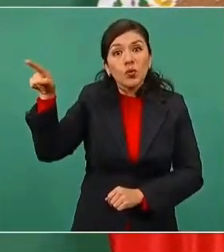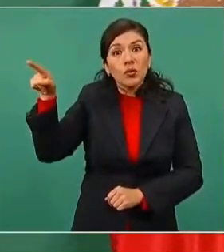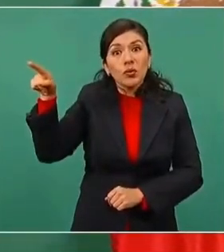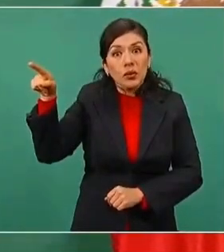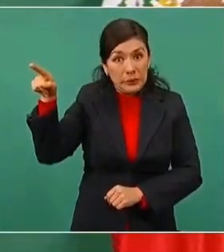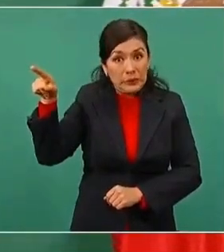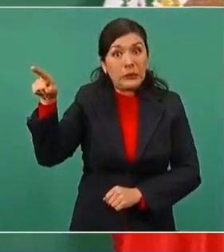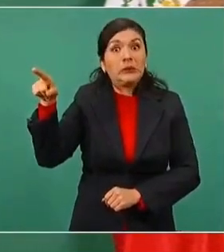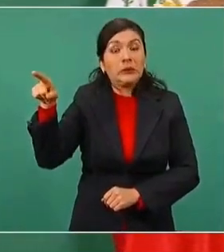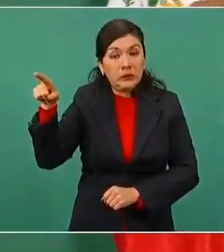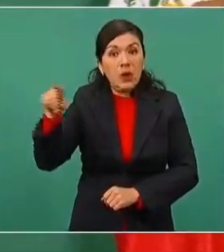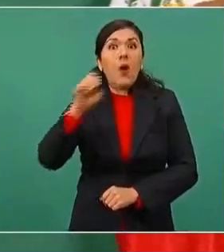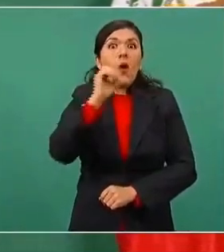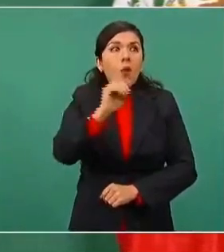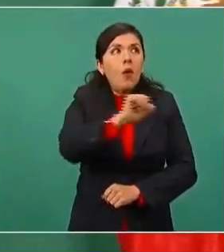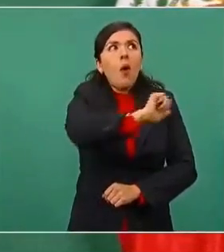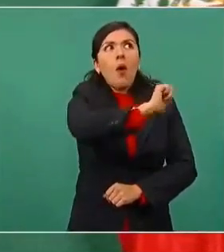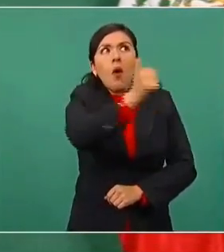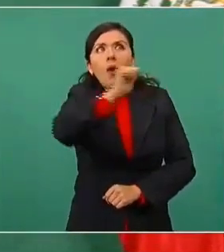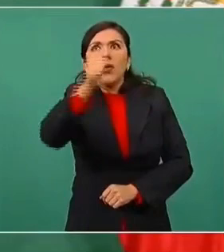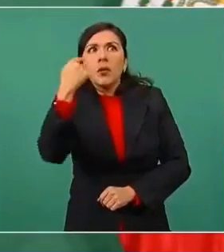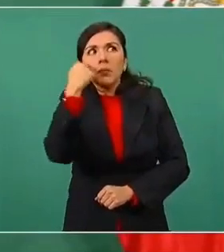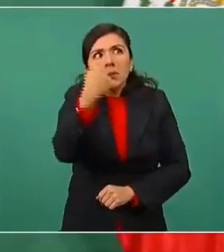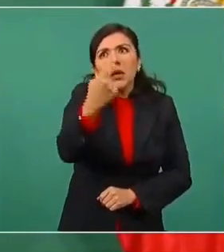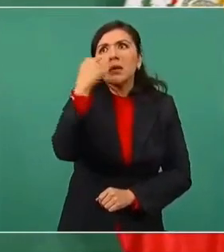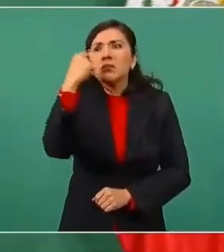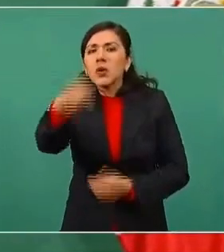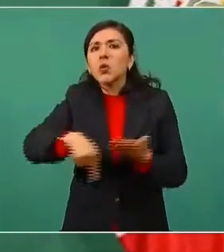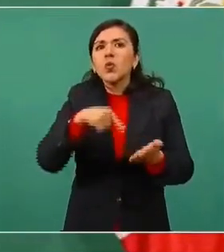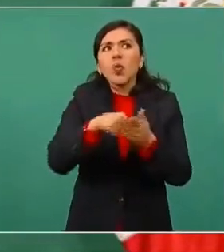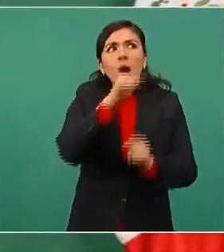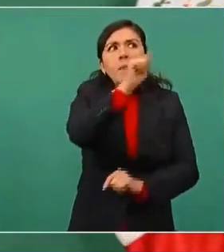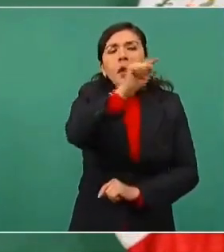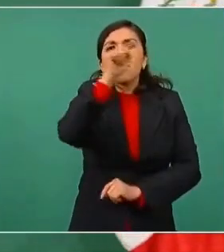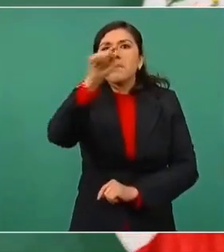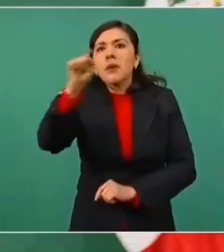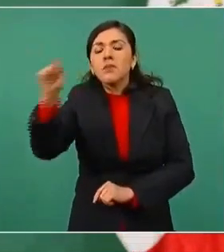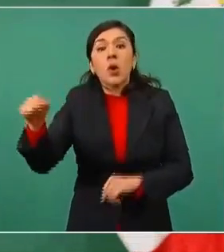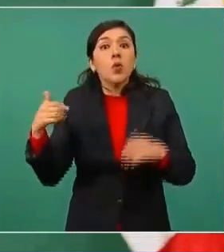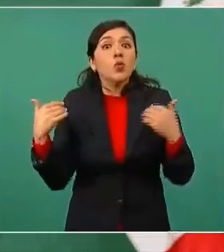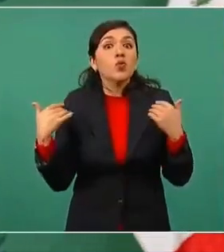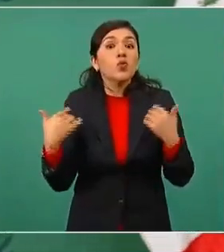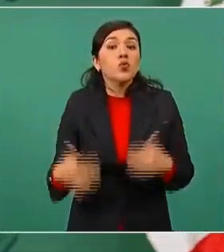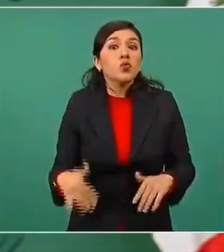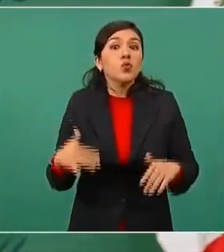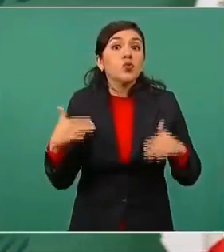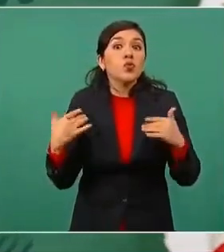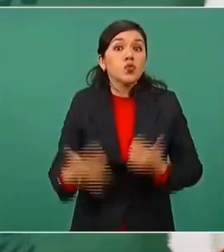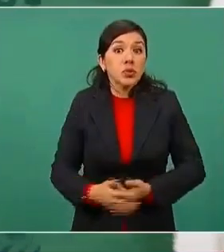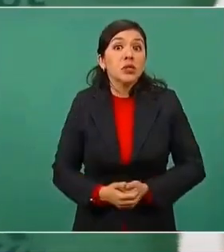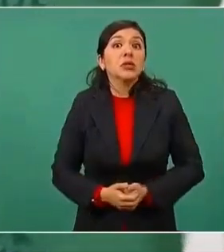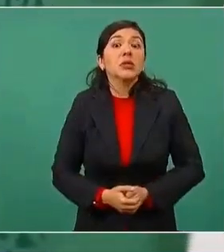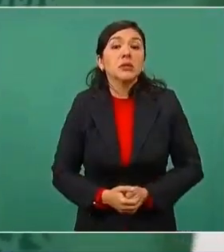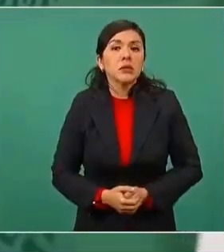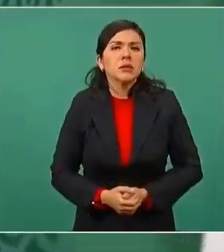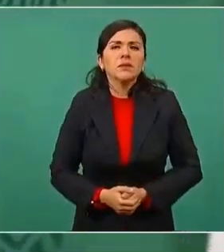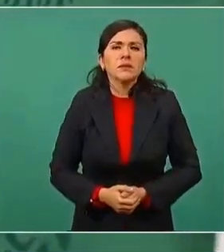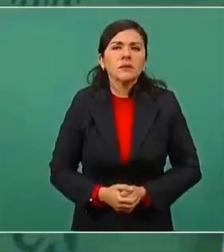y lo que pasa en otros lugares. Es excepcional. Entonces,